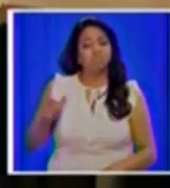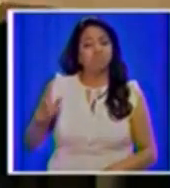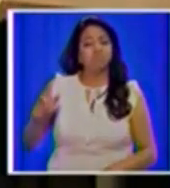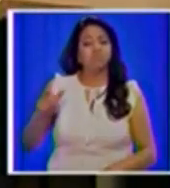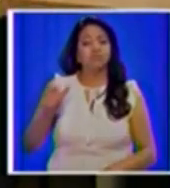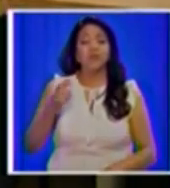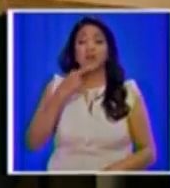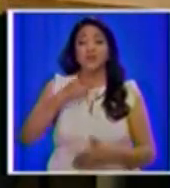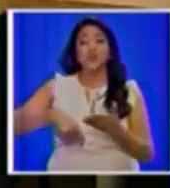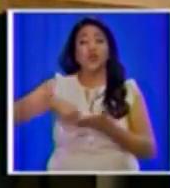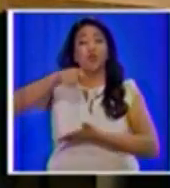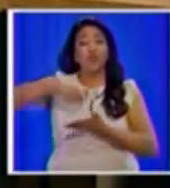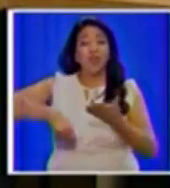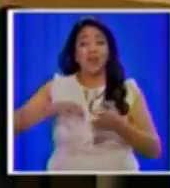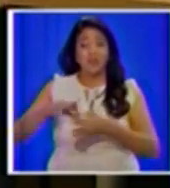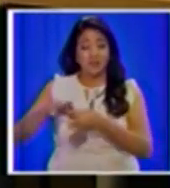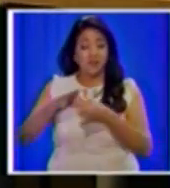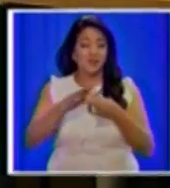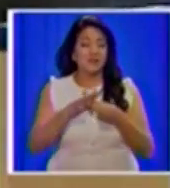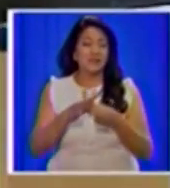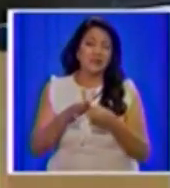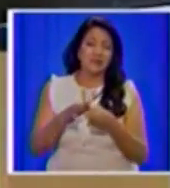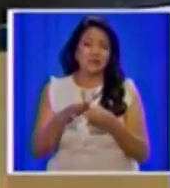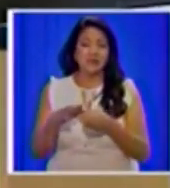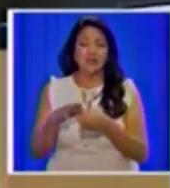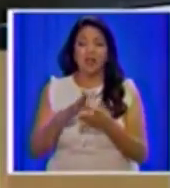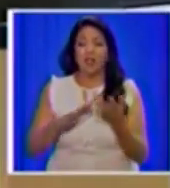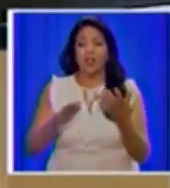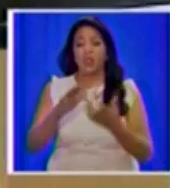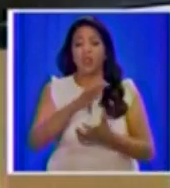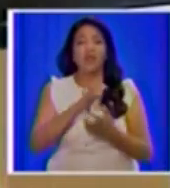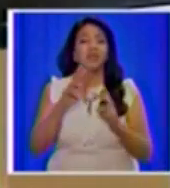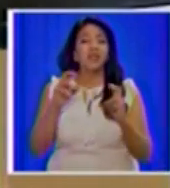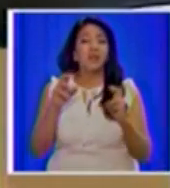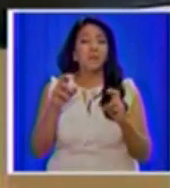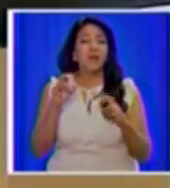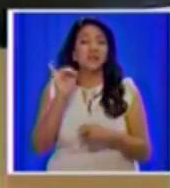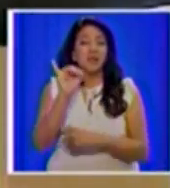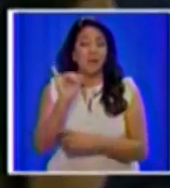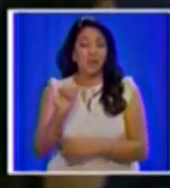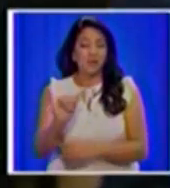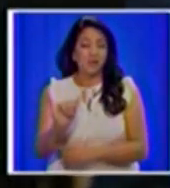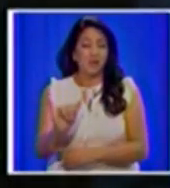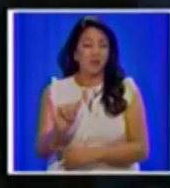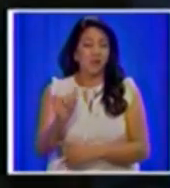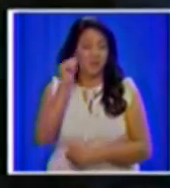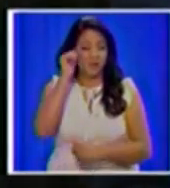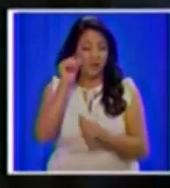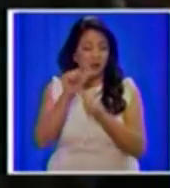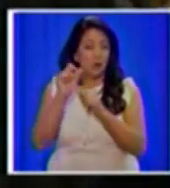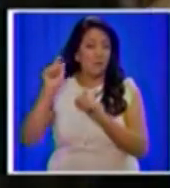suscribieron contratos irregulares para la producción de las cadenas sabatinas, perjudicando al Estado con más de